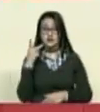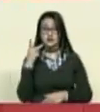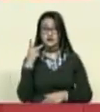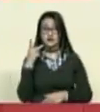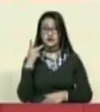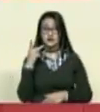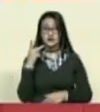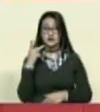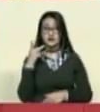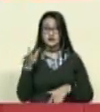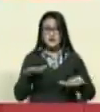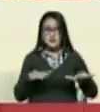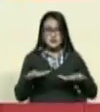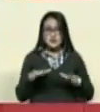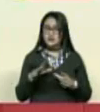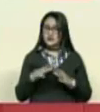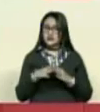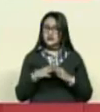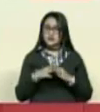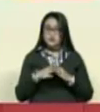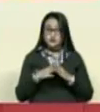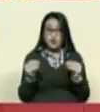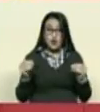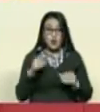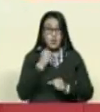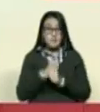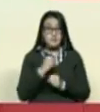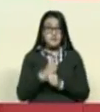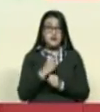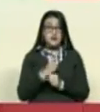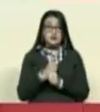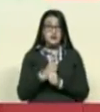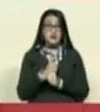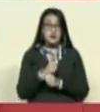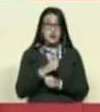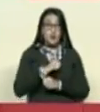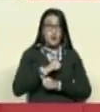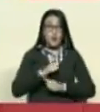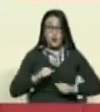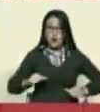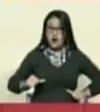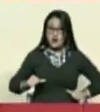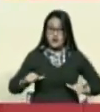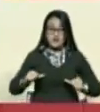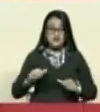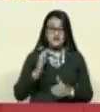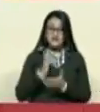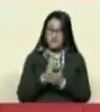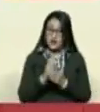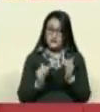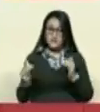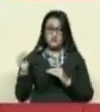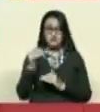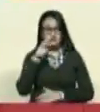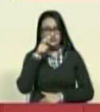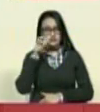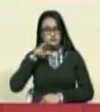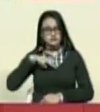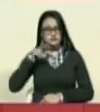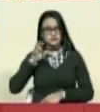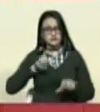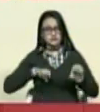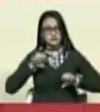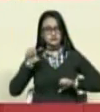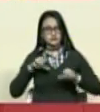doctrinaria, estratégica, táctica, operativa. La guardia arriba siempre. Viendo todo el